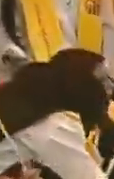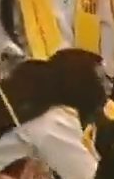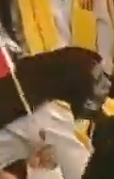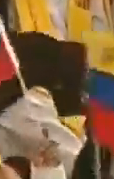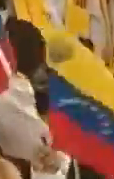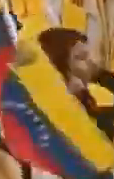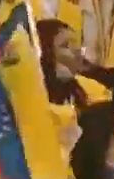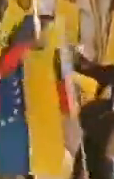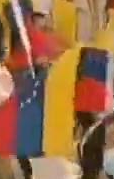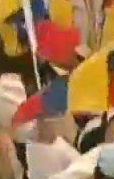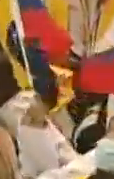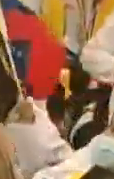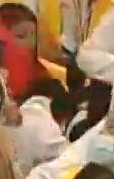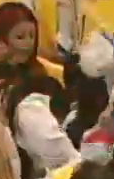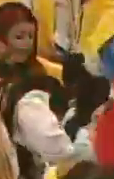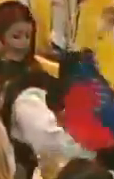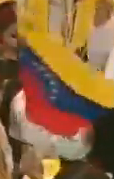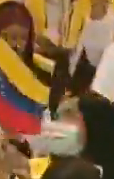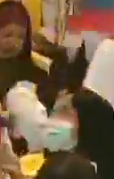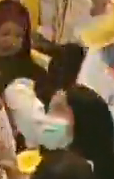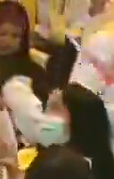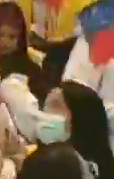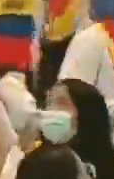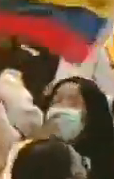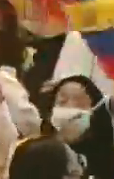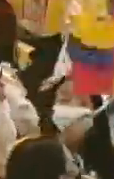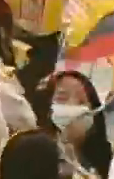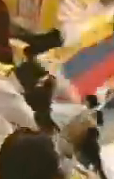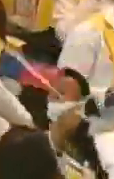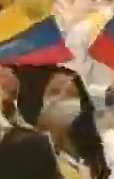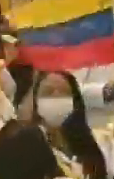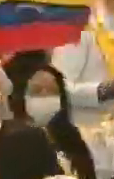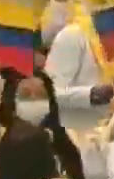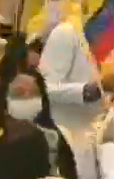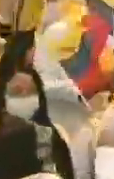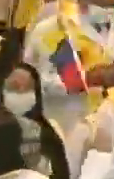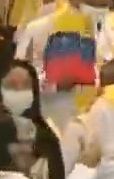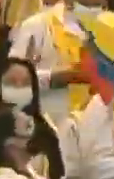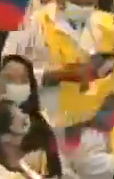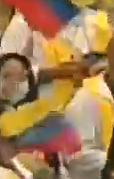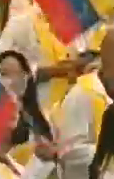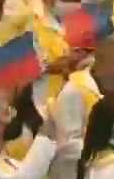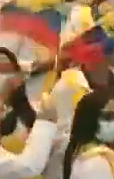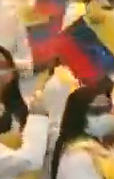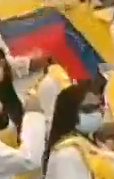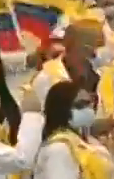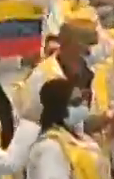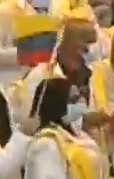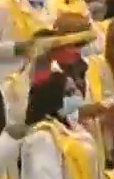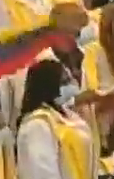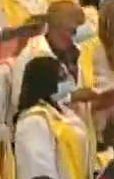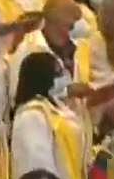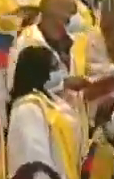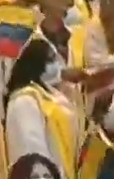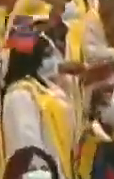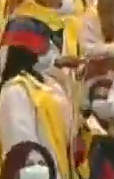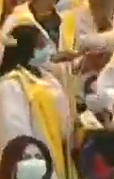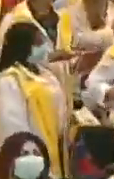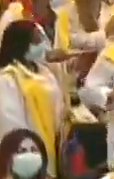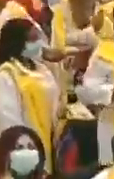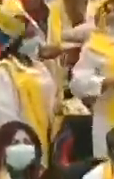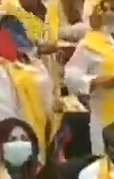sistema público nacional de salud. Con esta información y con este ambiente despedimos esta siguiente contacto. ¡Cántala,